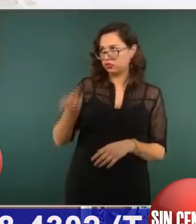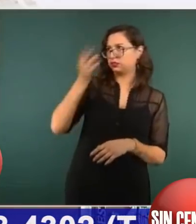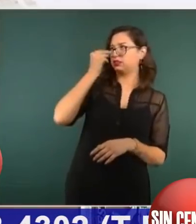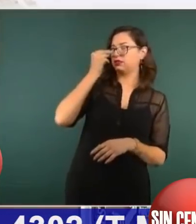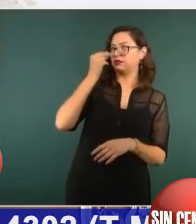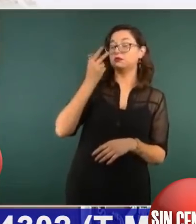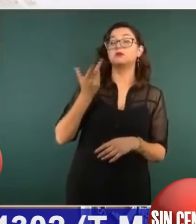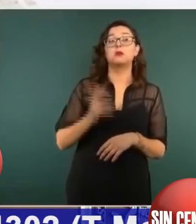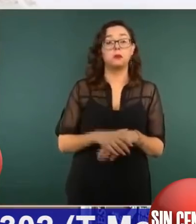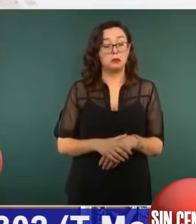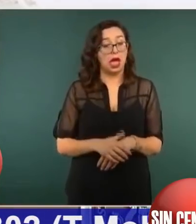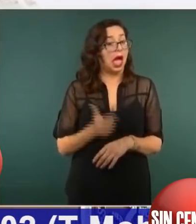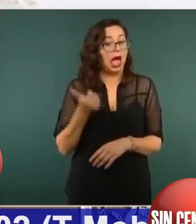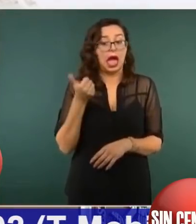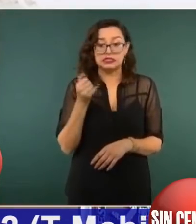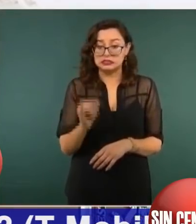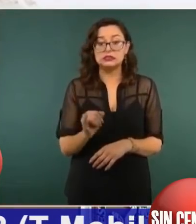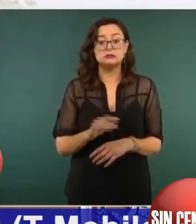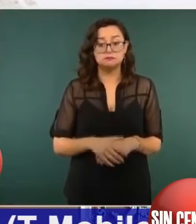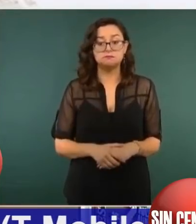los legisladores.